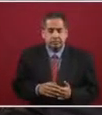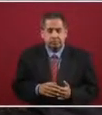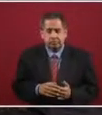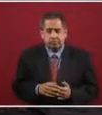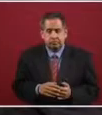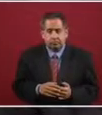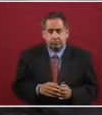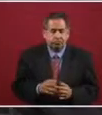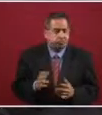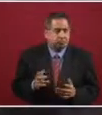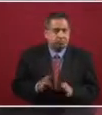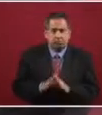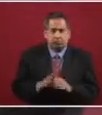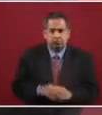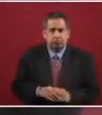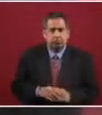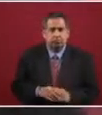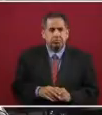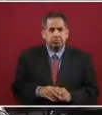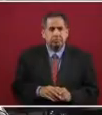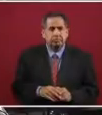una